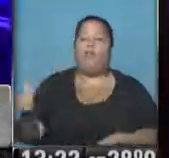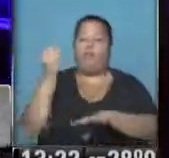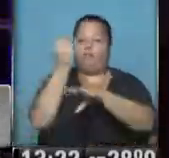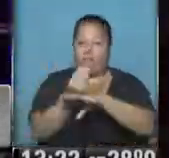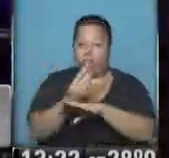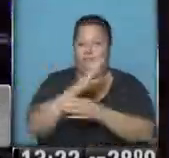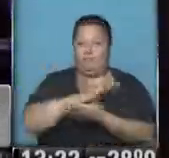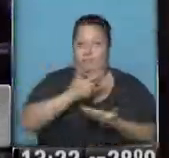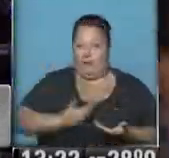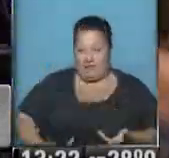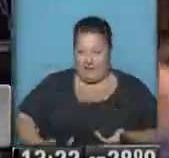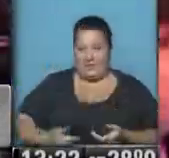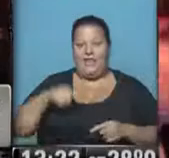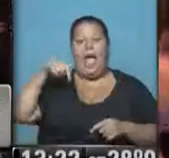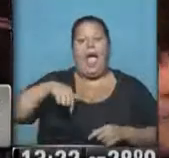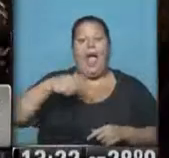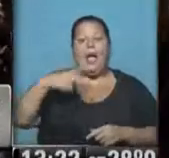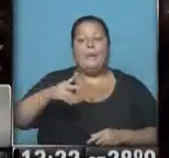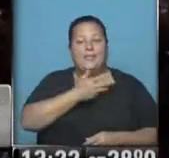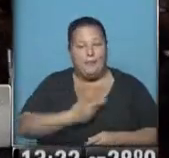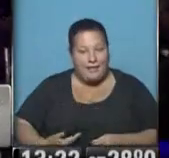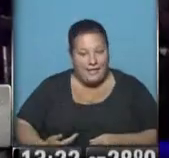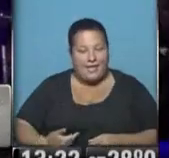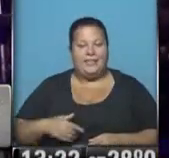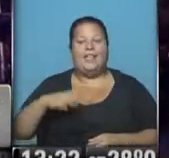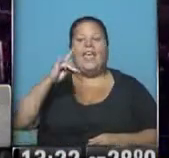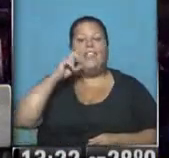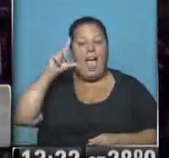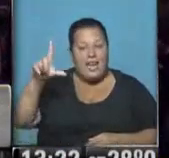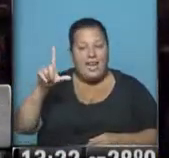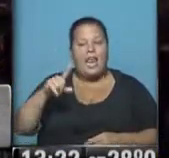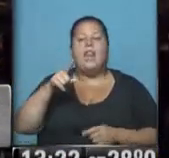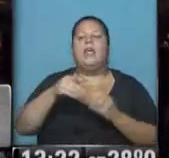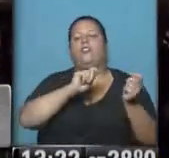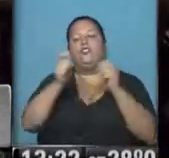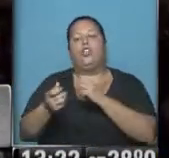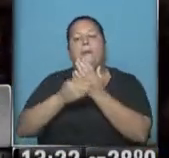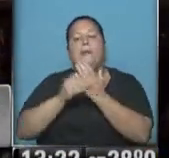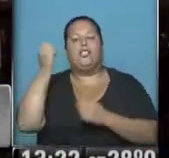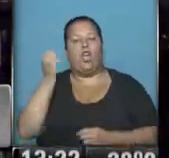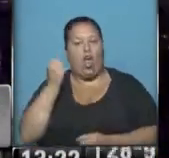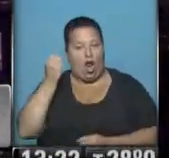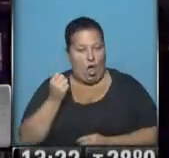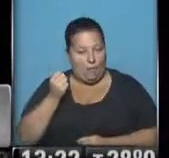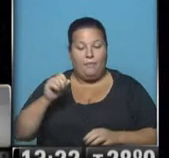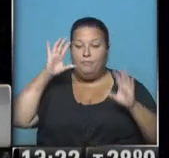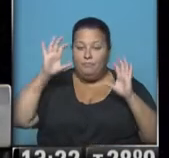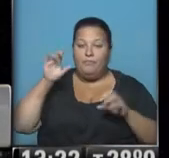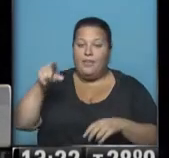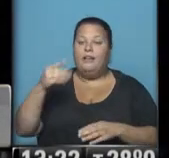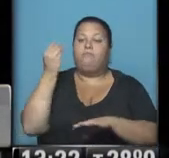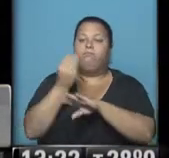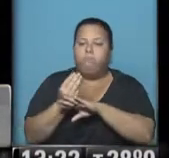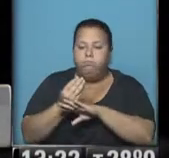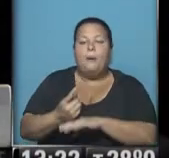primera magistratura el actual vicepresidente danilo astori será el ministro de economía recordemos que astori ocupó